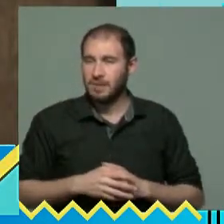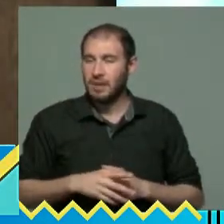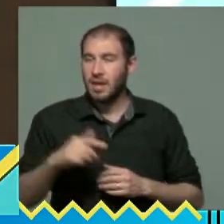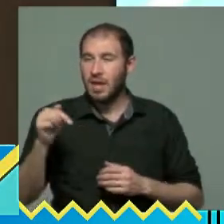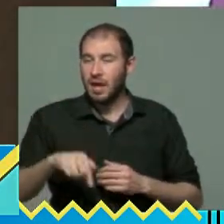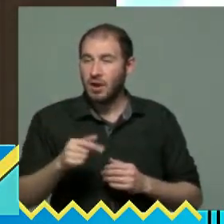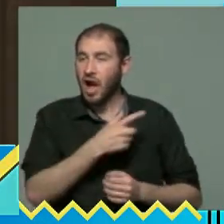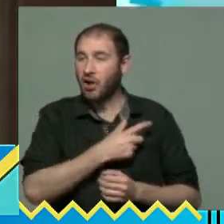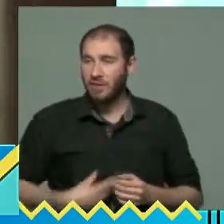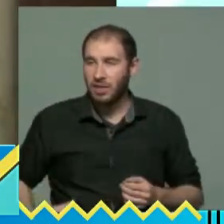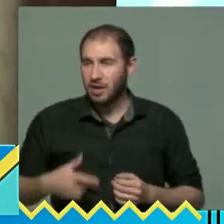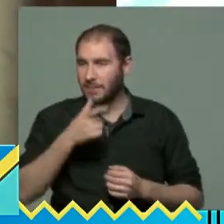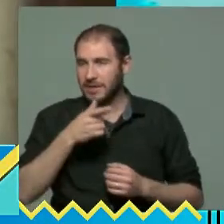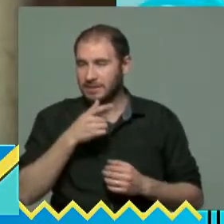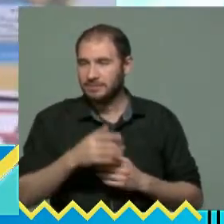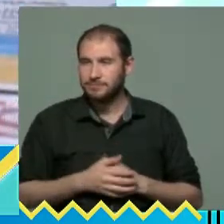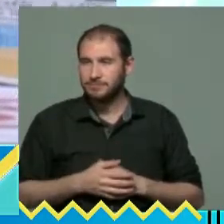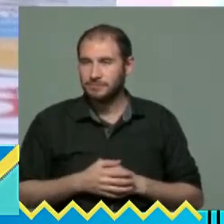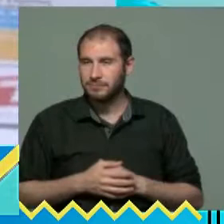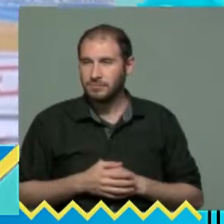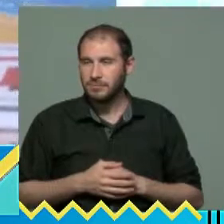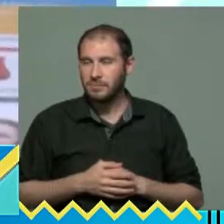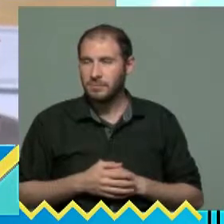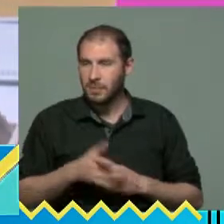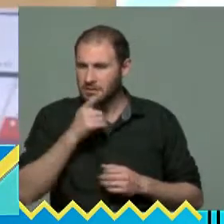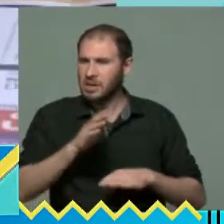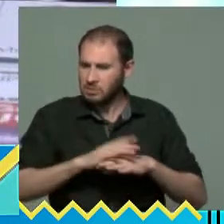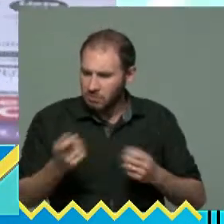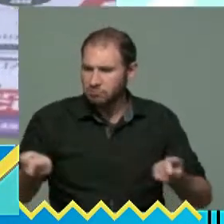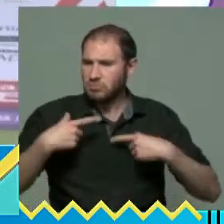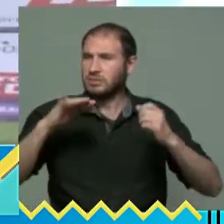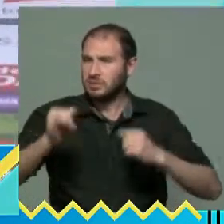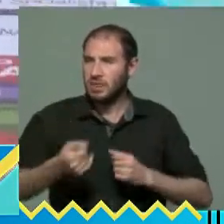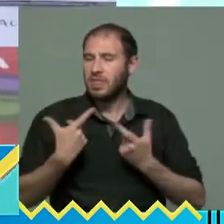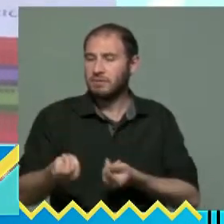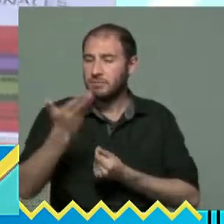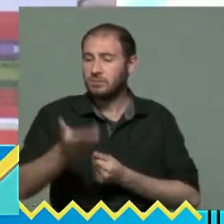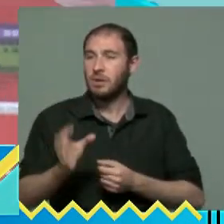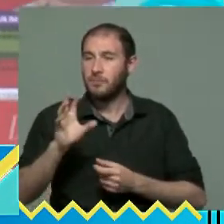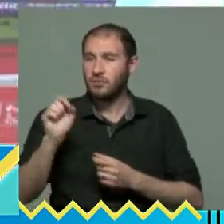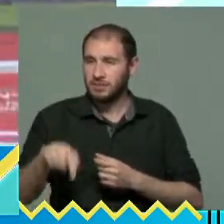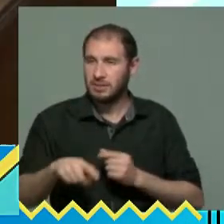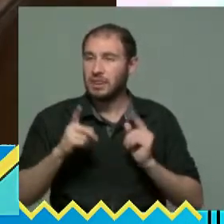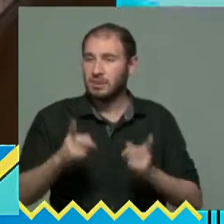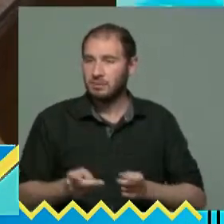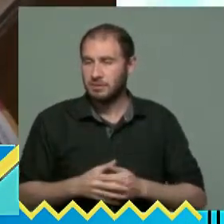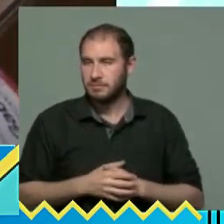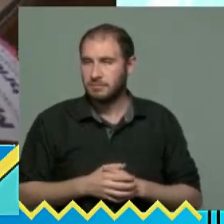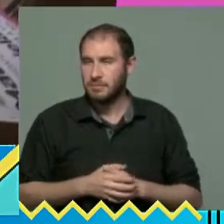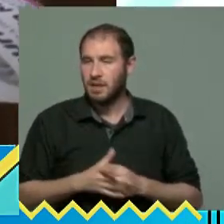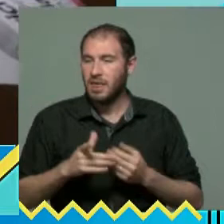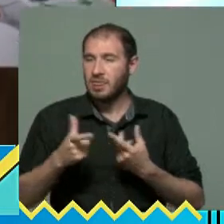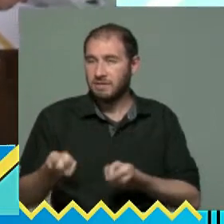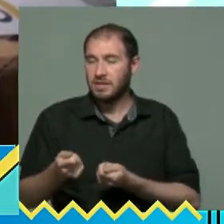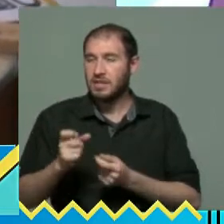una gobernadora que realmente se ha puesto la mochila de defender a los bonaerenses, incluso ahora también